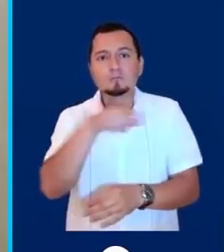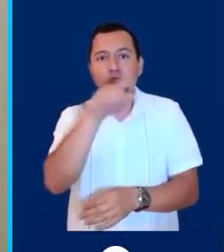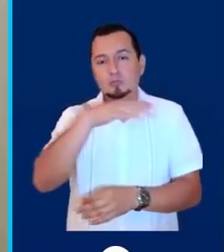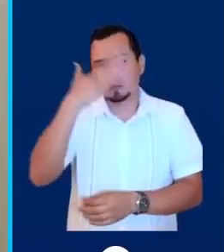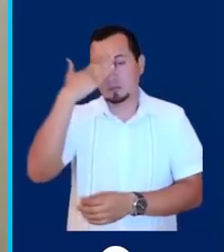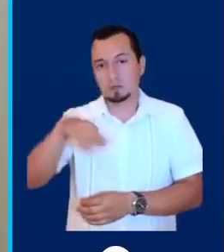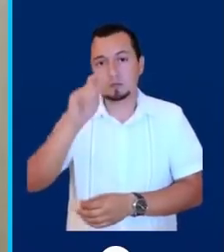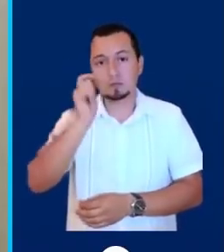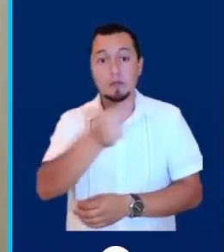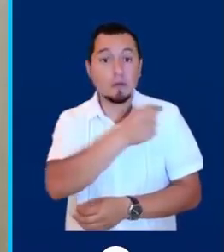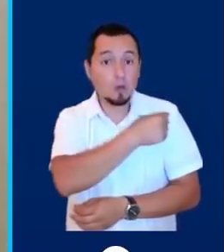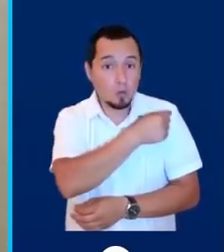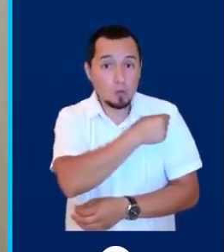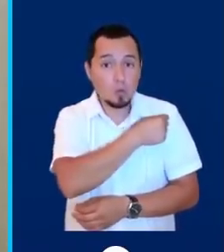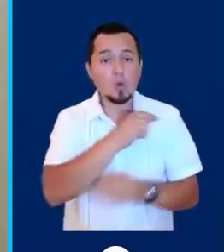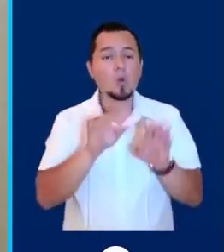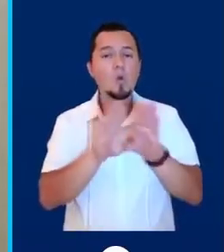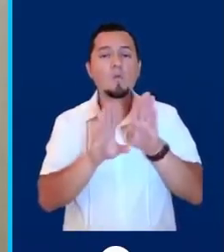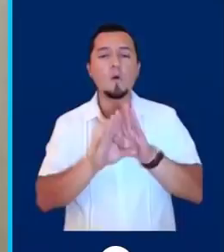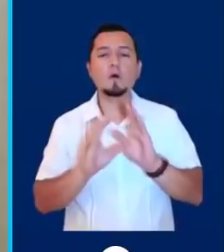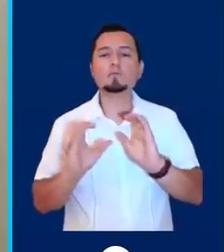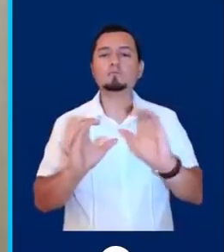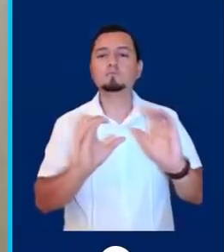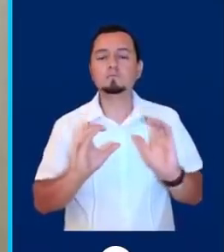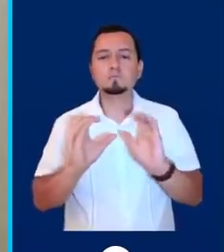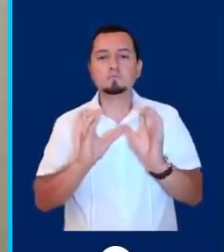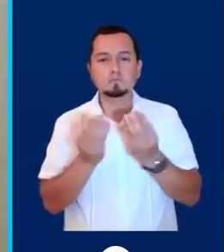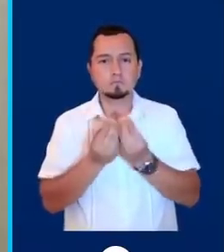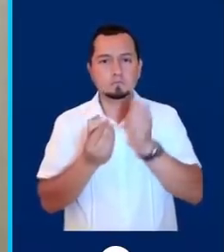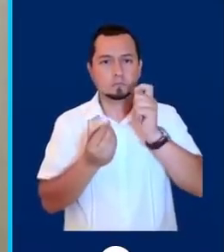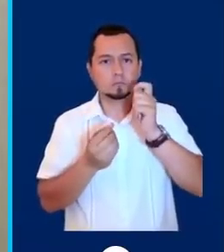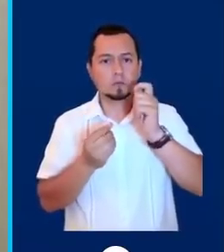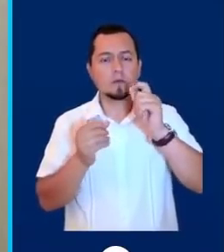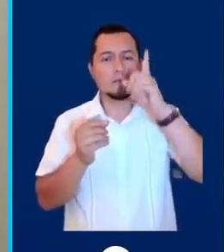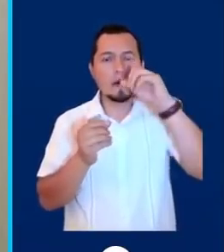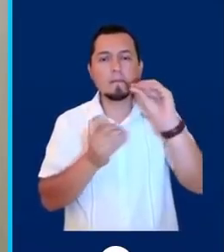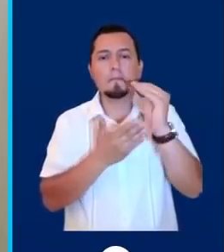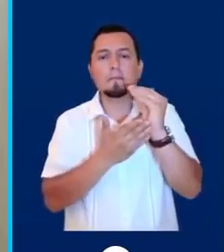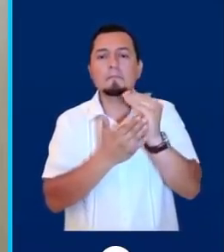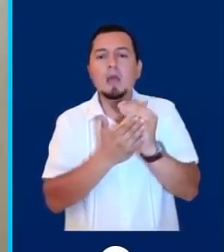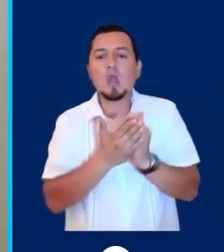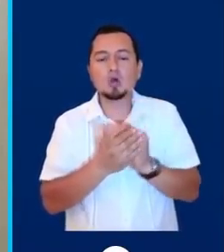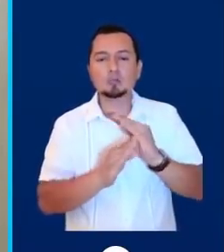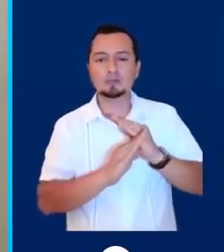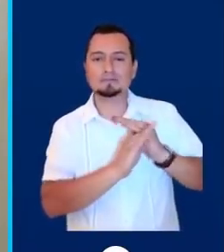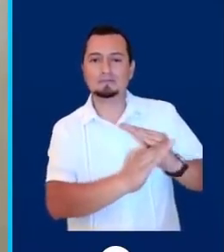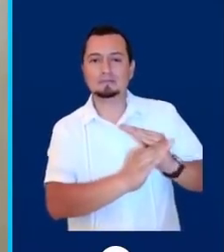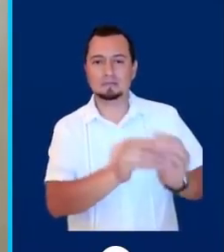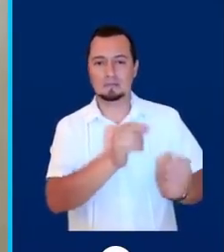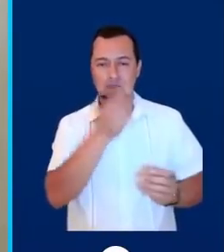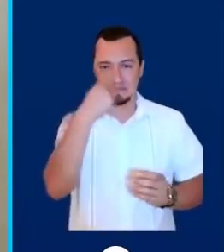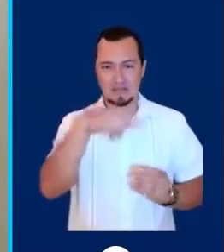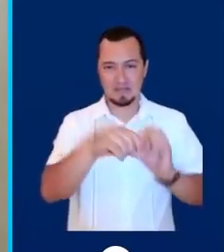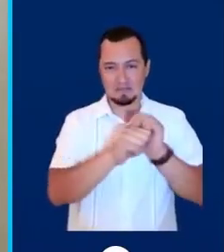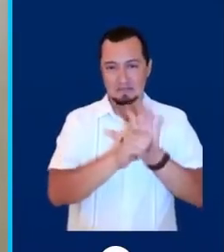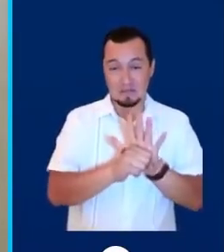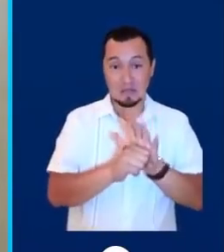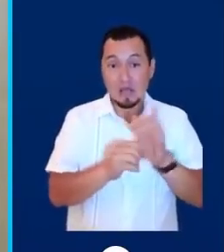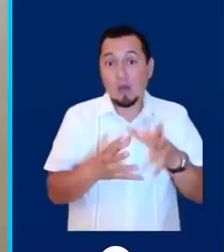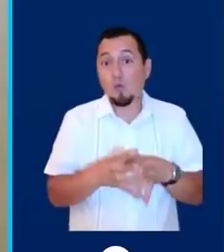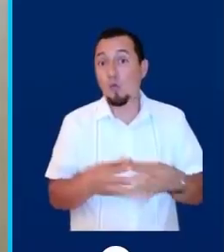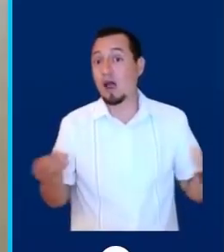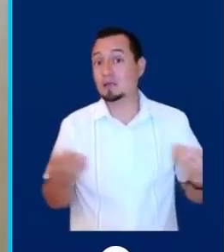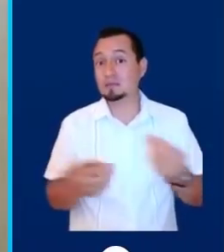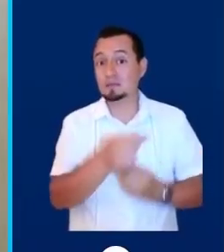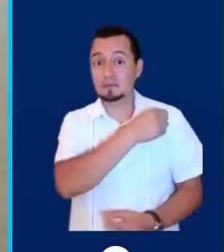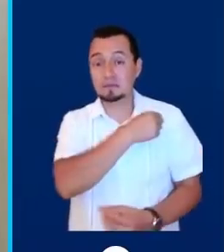todos sabemos, la vacuna lo que hace es mitigar el daño, nos han dicho los médicos, de contraer el virus. Importantísimo entonces